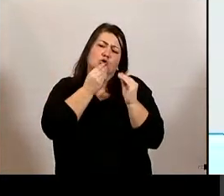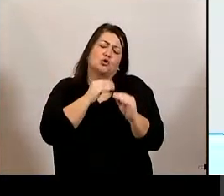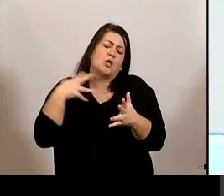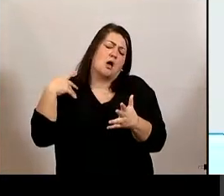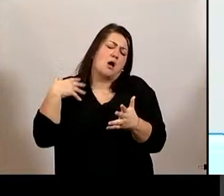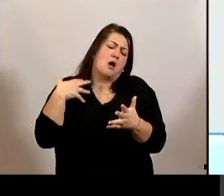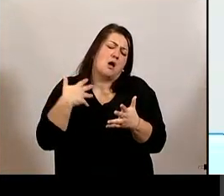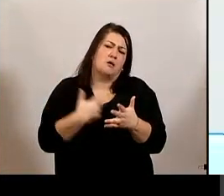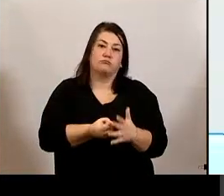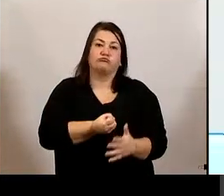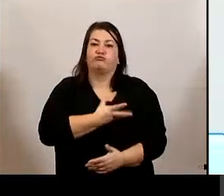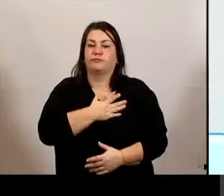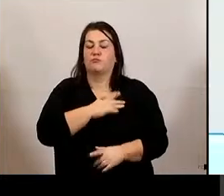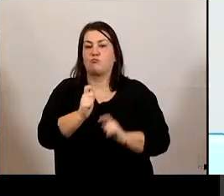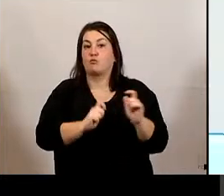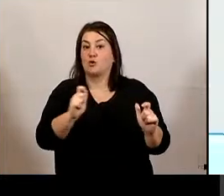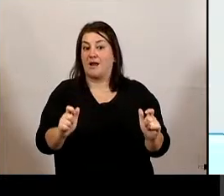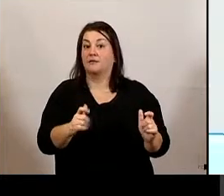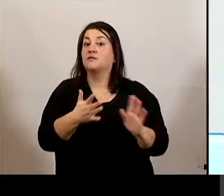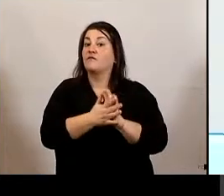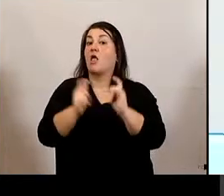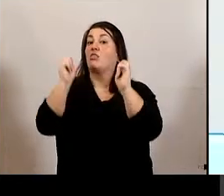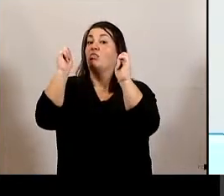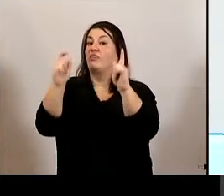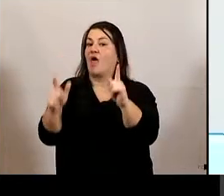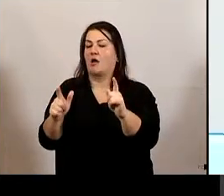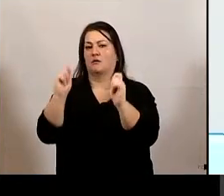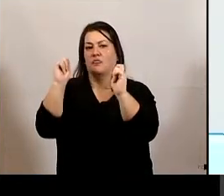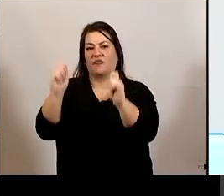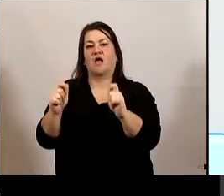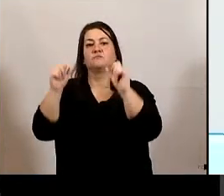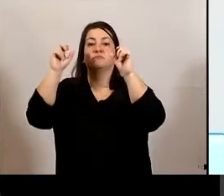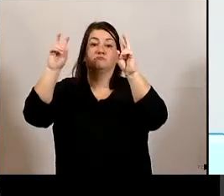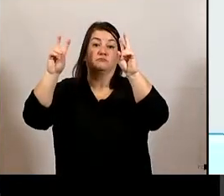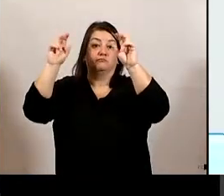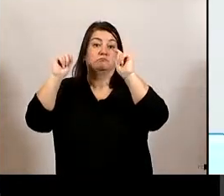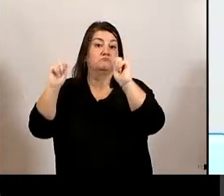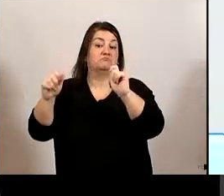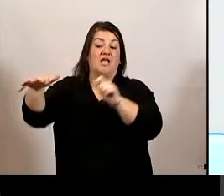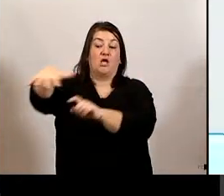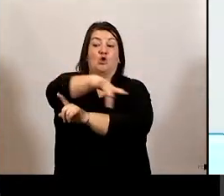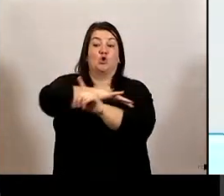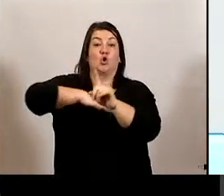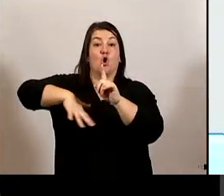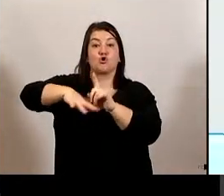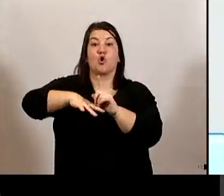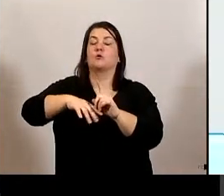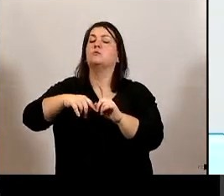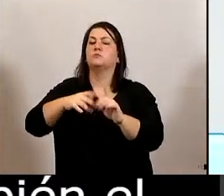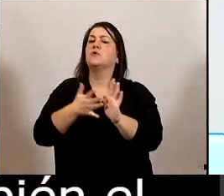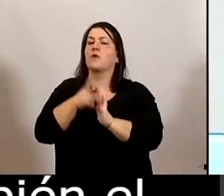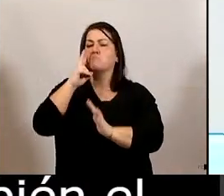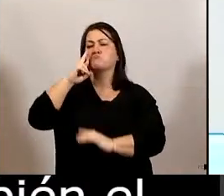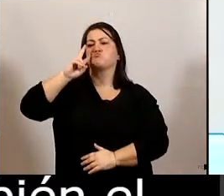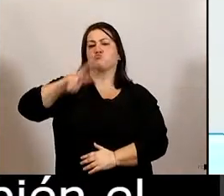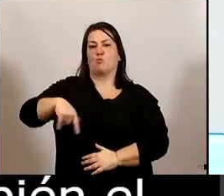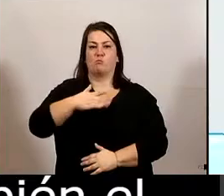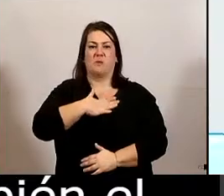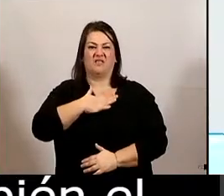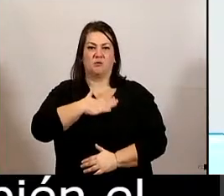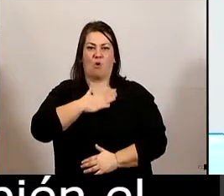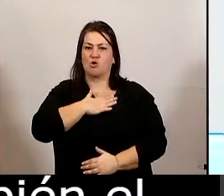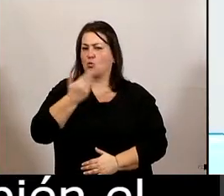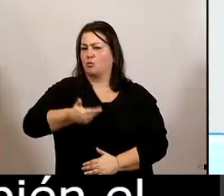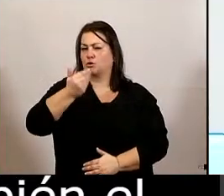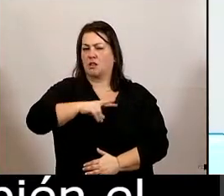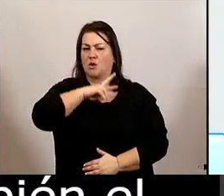popular. La declaración de bien cultural, que incluye también el entorno del monumento, reconoce el valor patrimonial de esta